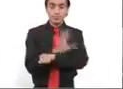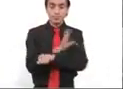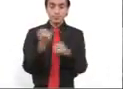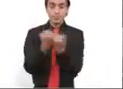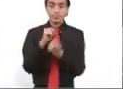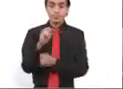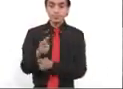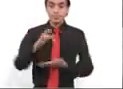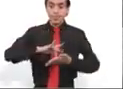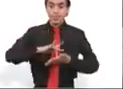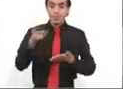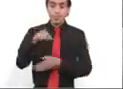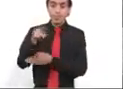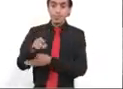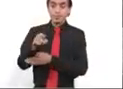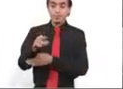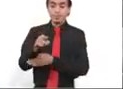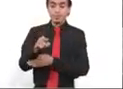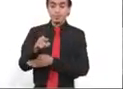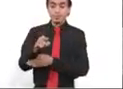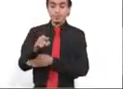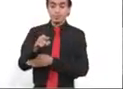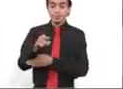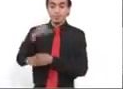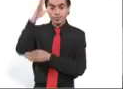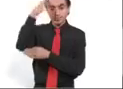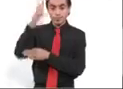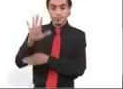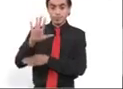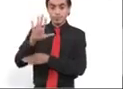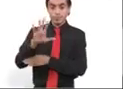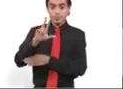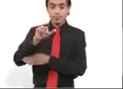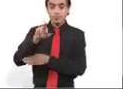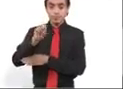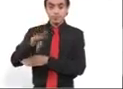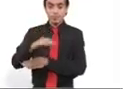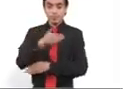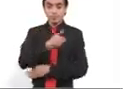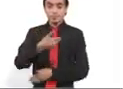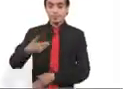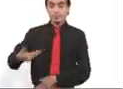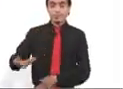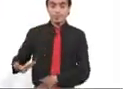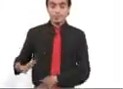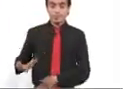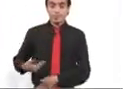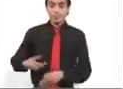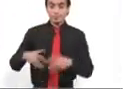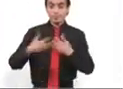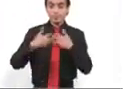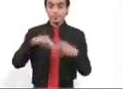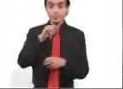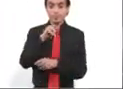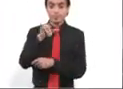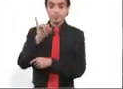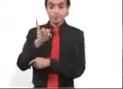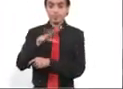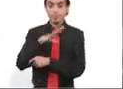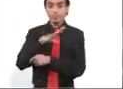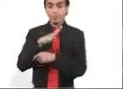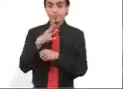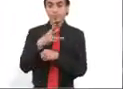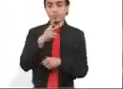presencia del señor Ramón Alvarado, presidente de la empresa Iztapali, así como al vicepresidente de Iztapali,